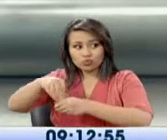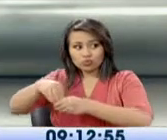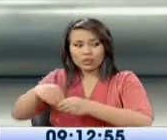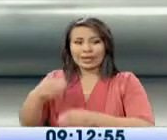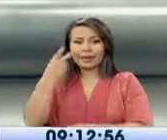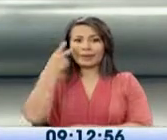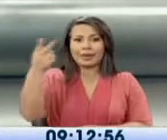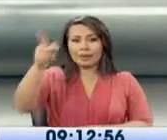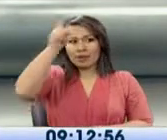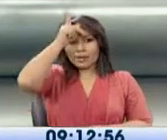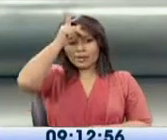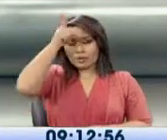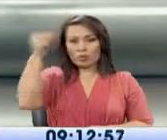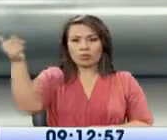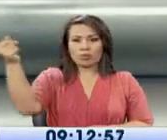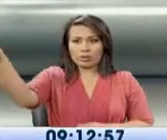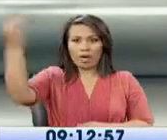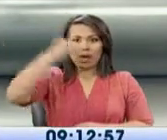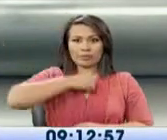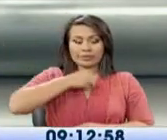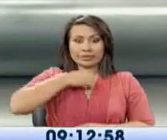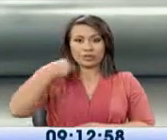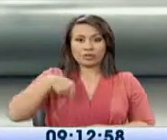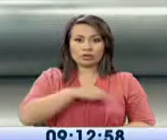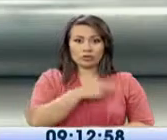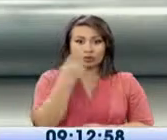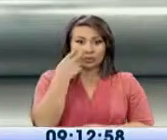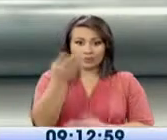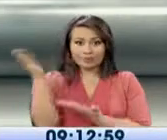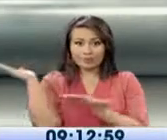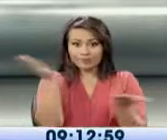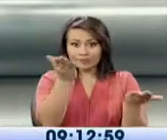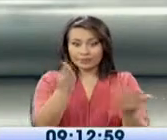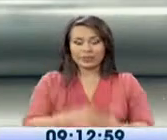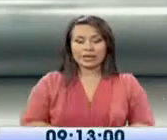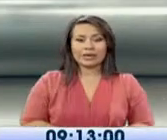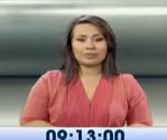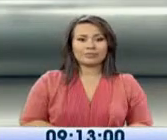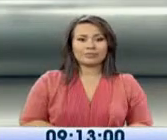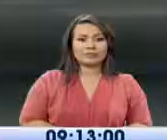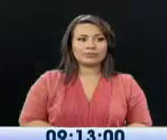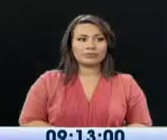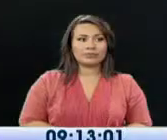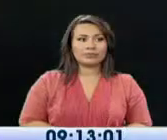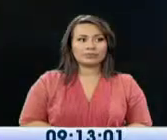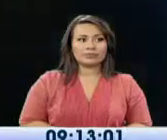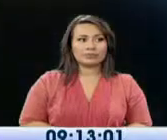Perú, afiliada a la red de noticias Albavisión. Veamos.